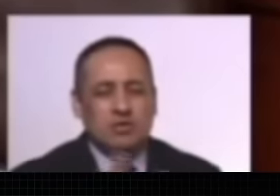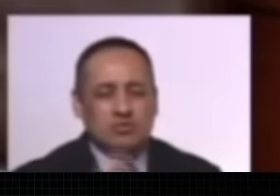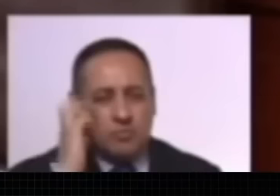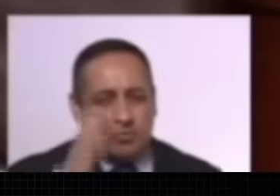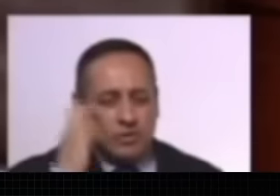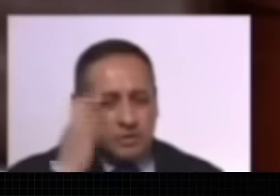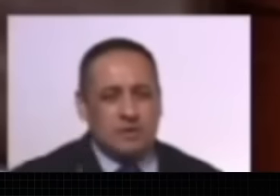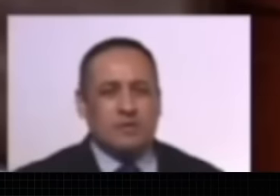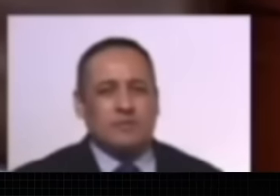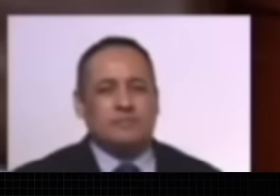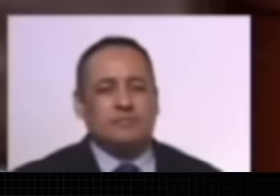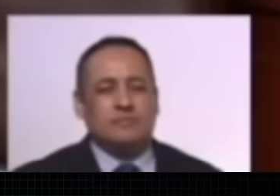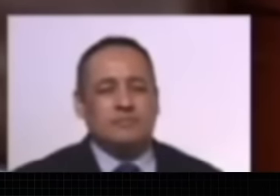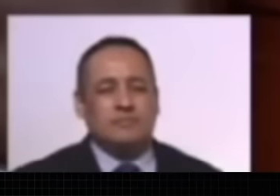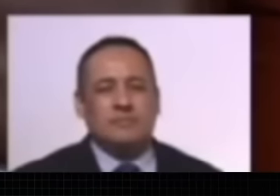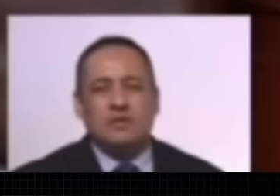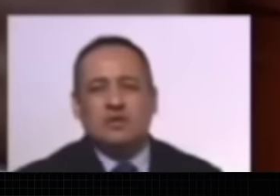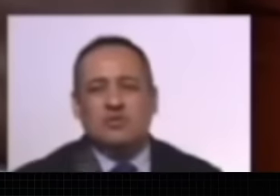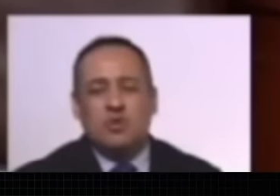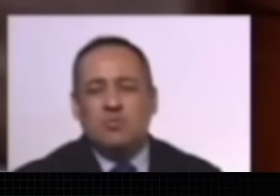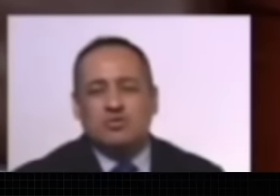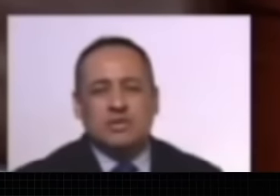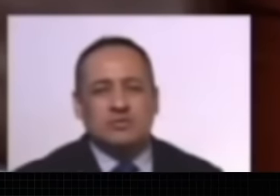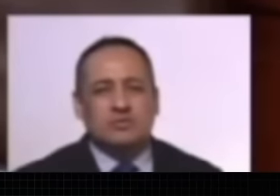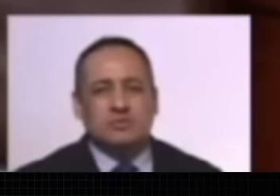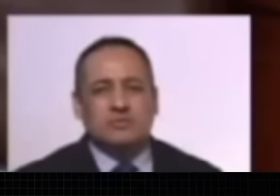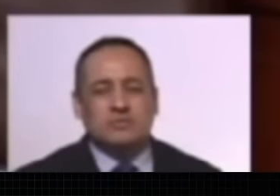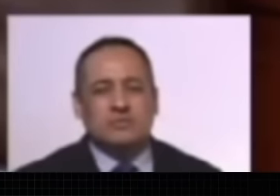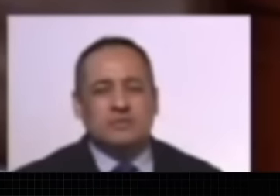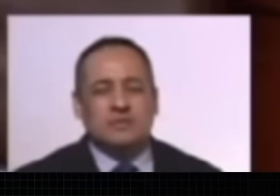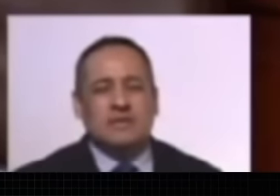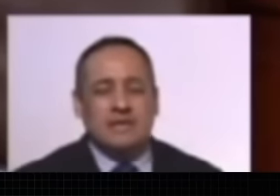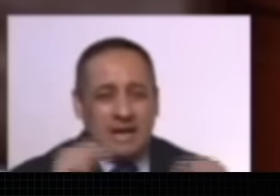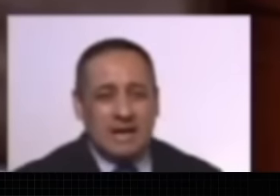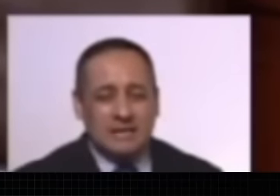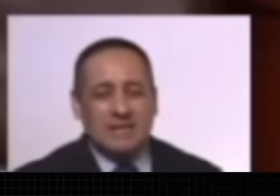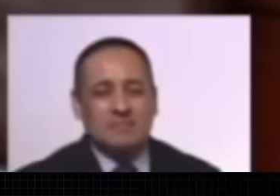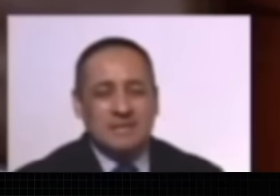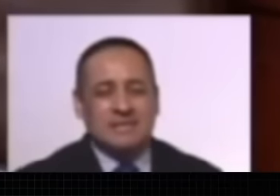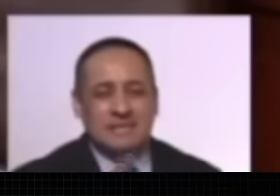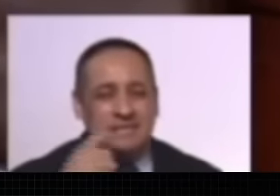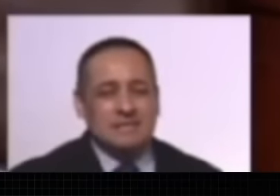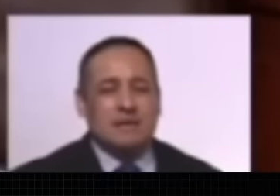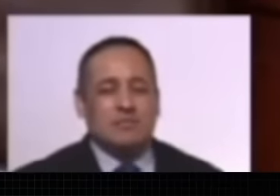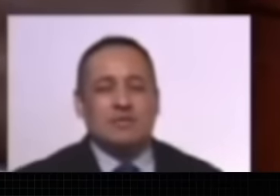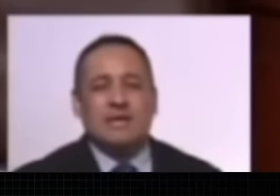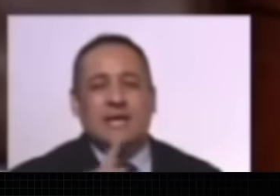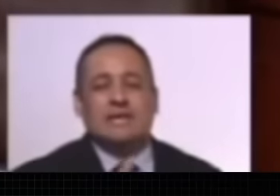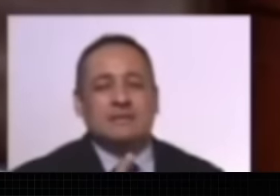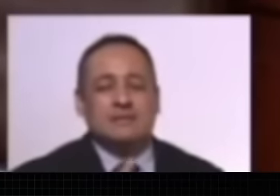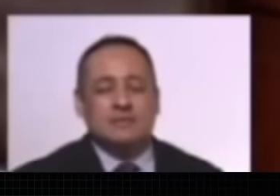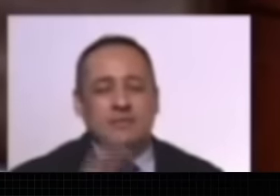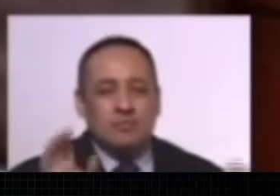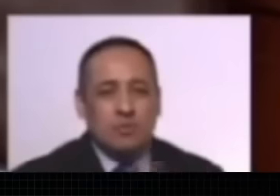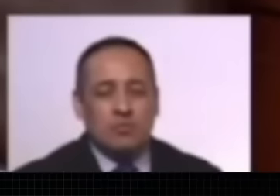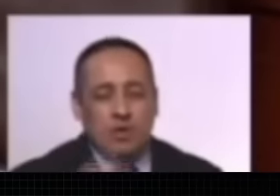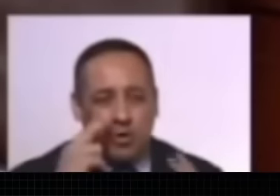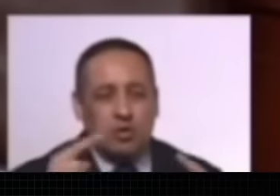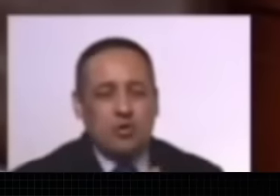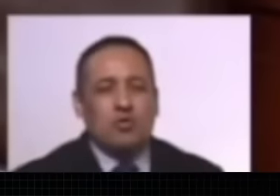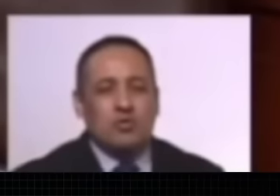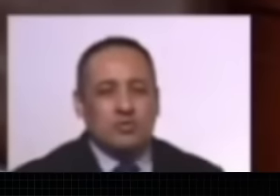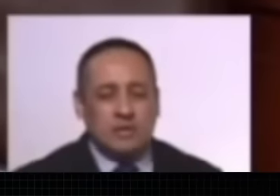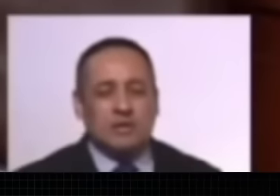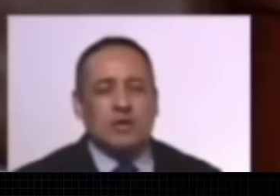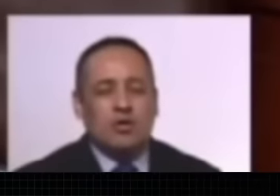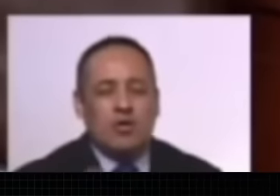Constitución y no lo hemos hecho. Acá lo que necesitamos es reconocer